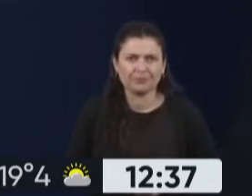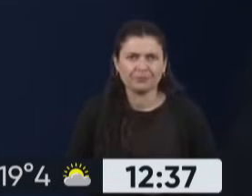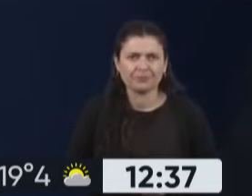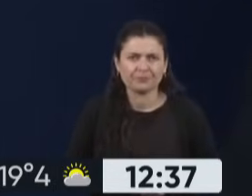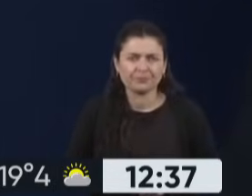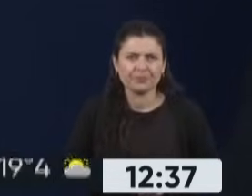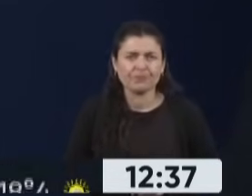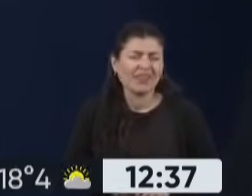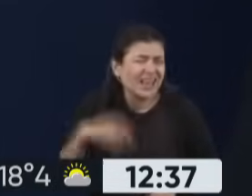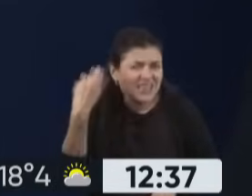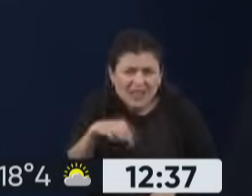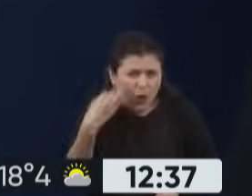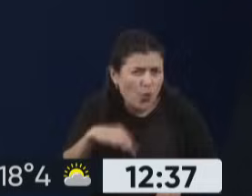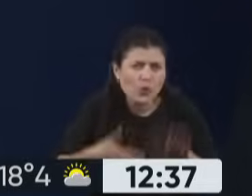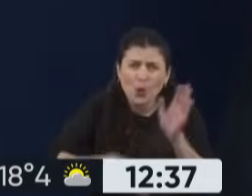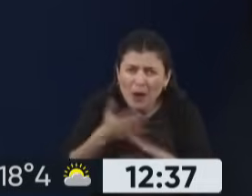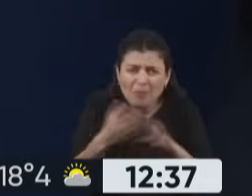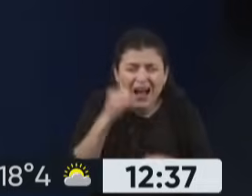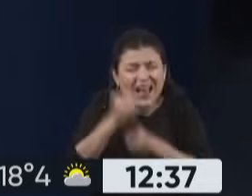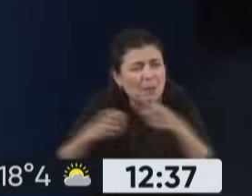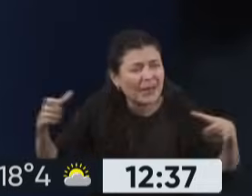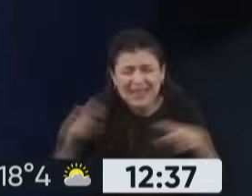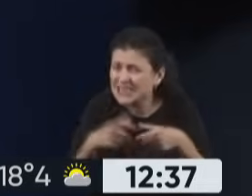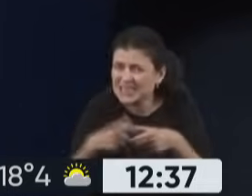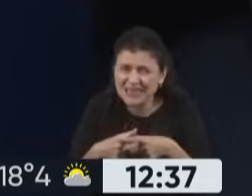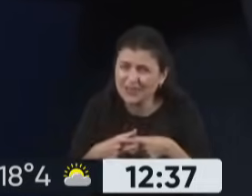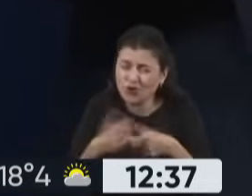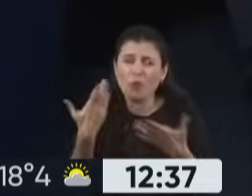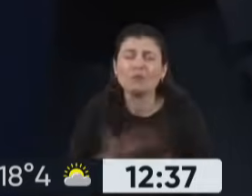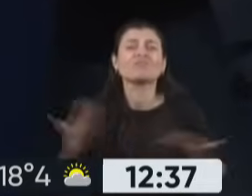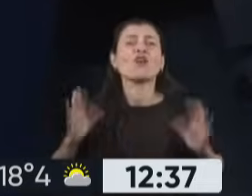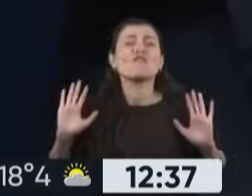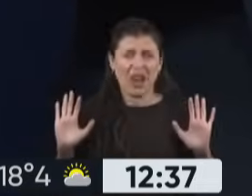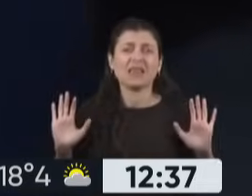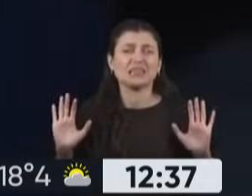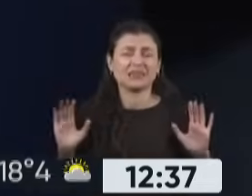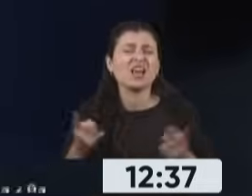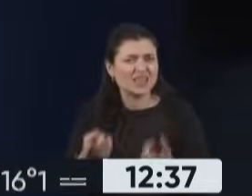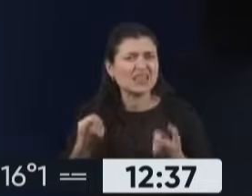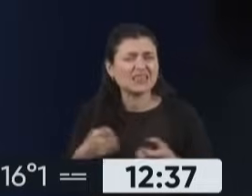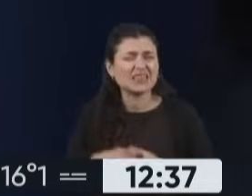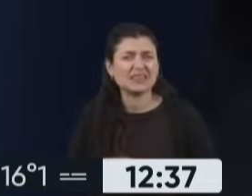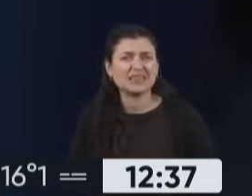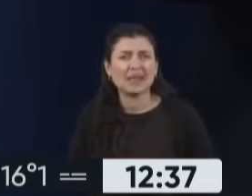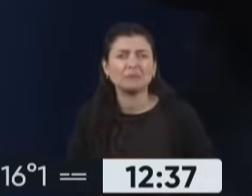muchos referentes pymes y demás que los vas a estar viendo, o que debieran